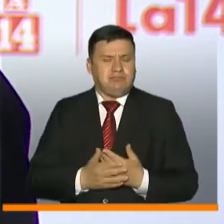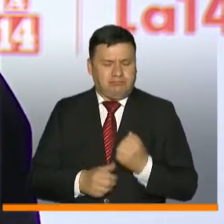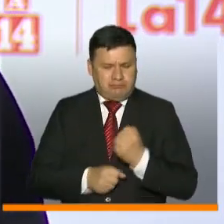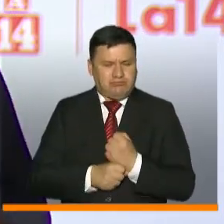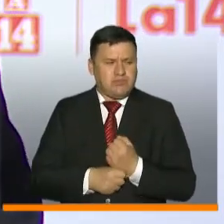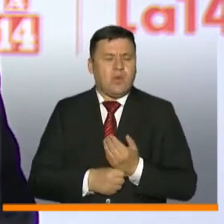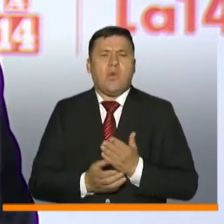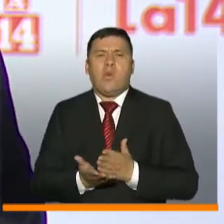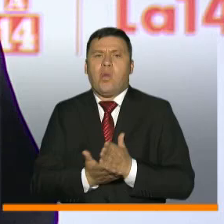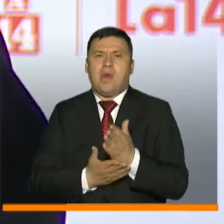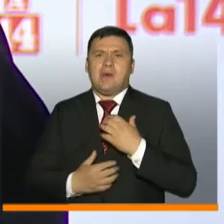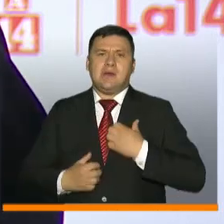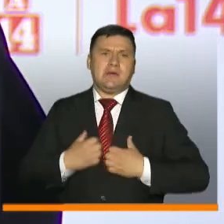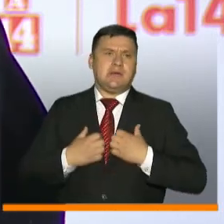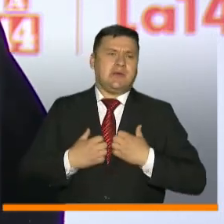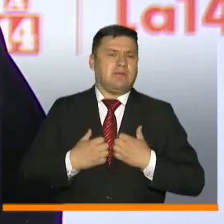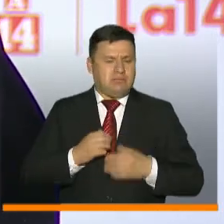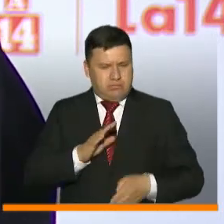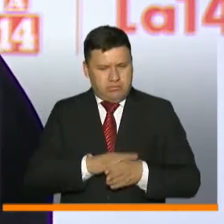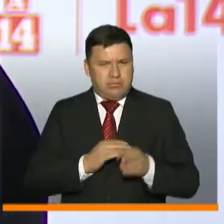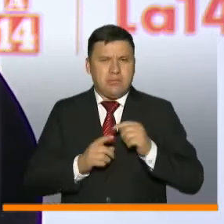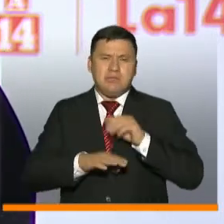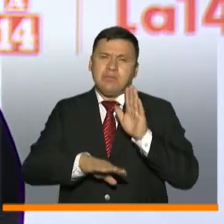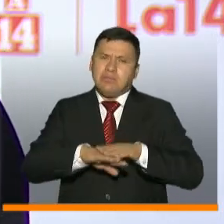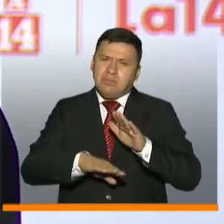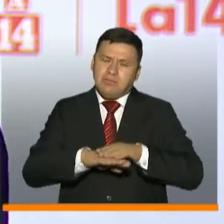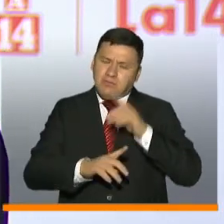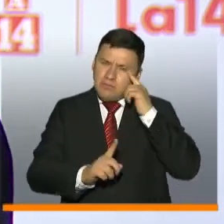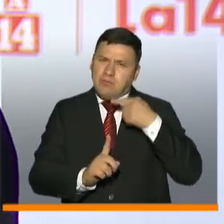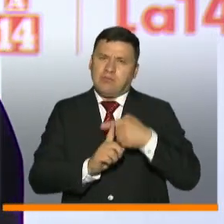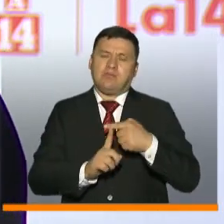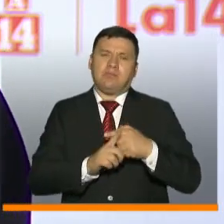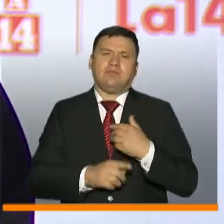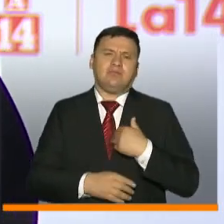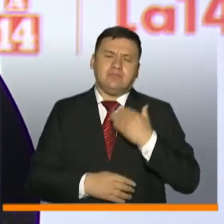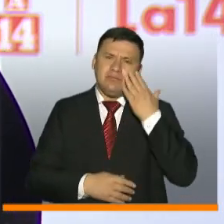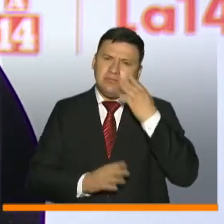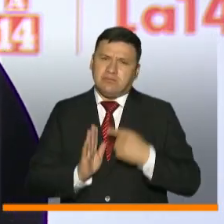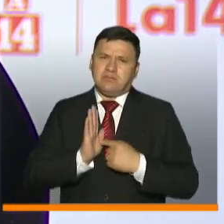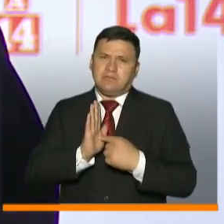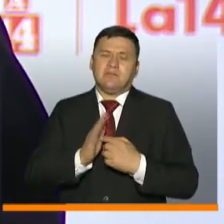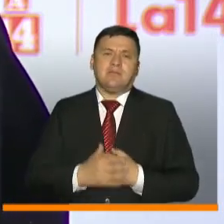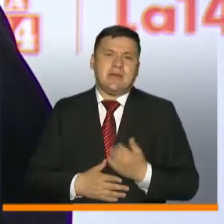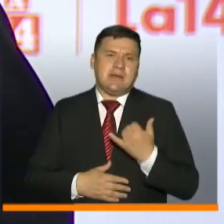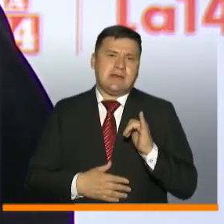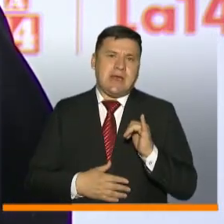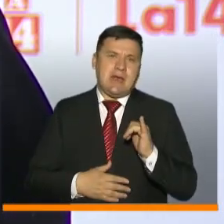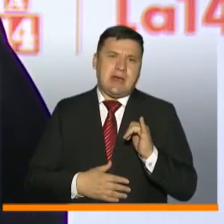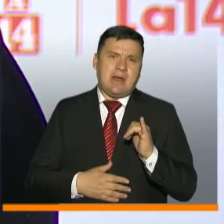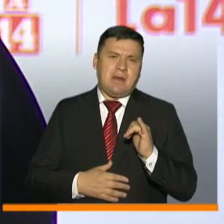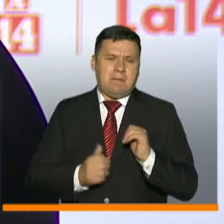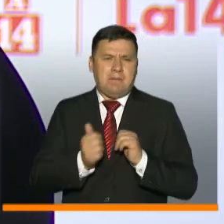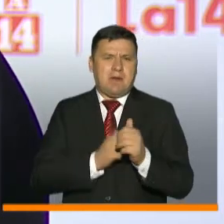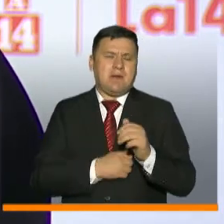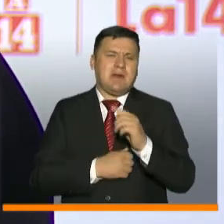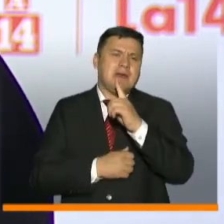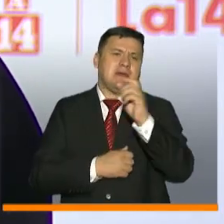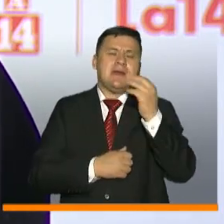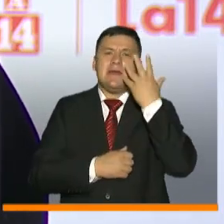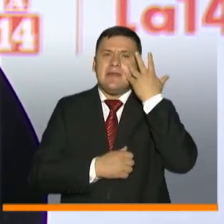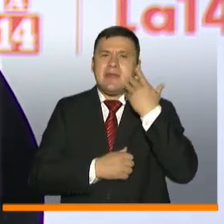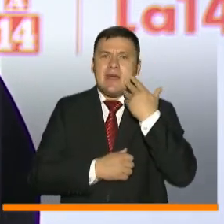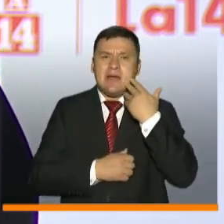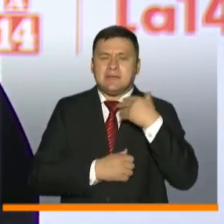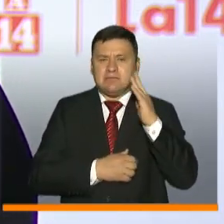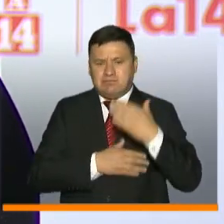todavía esa incertidumbre de algunos sigue. Esto es un llamado también al positivismo. Esto nos ha demostrado que ya han pasado más de 100 días de este